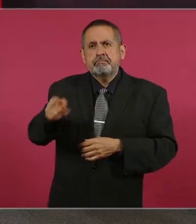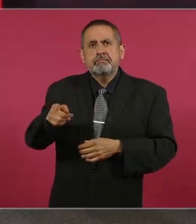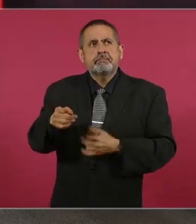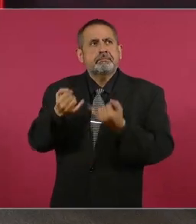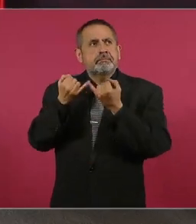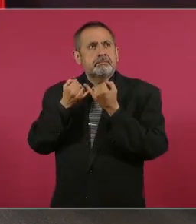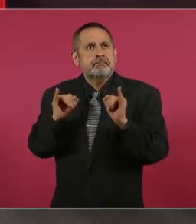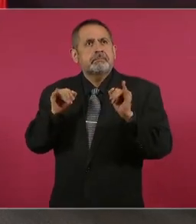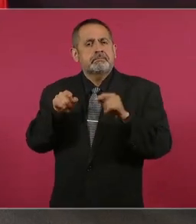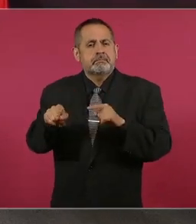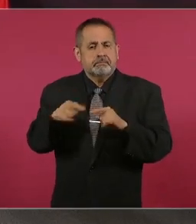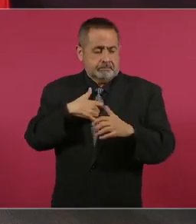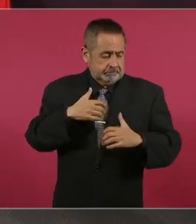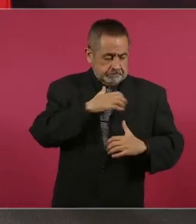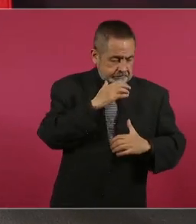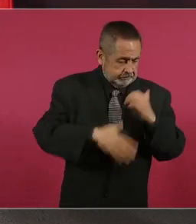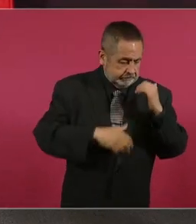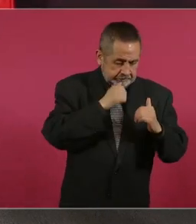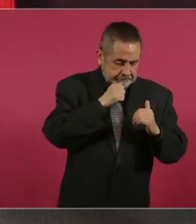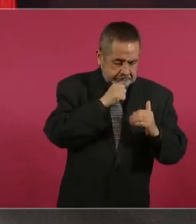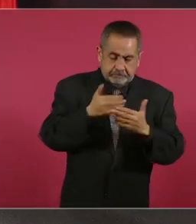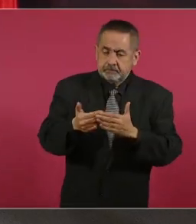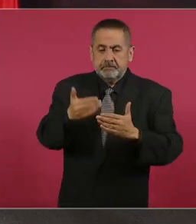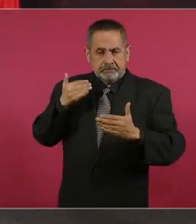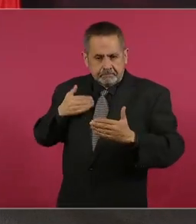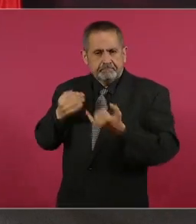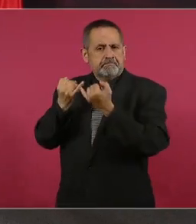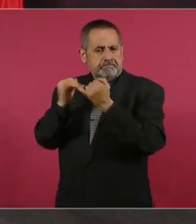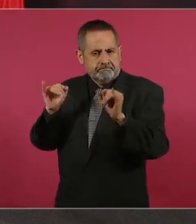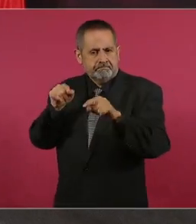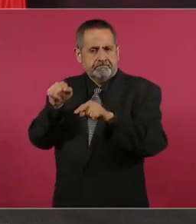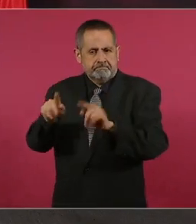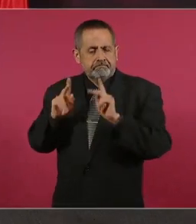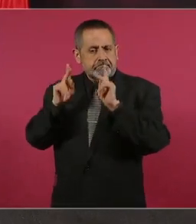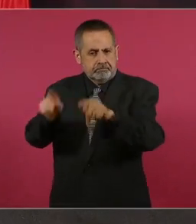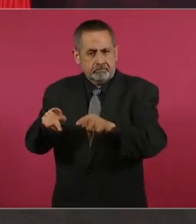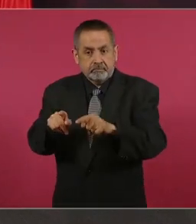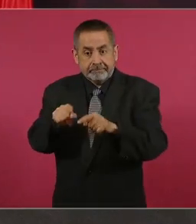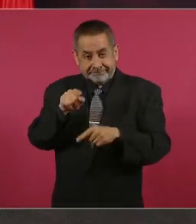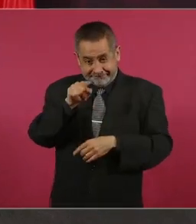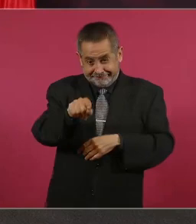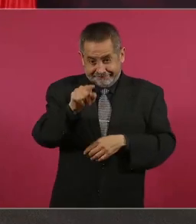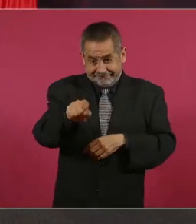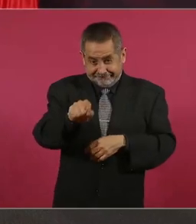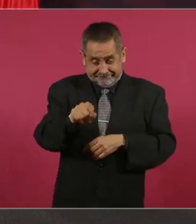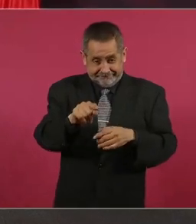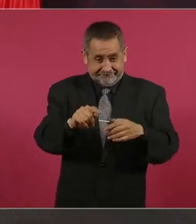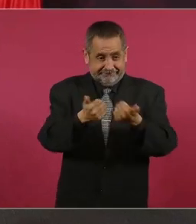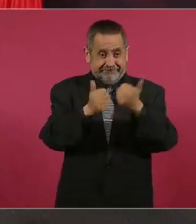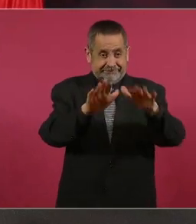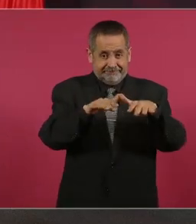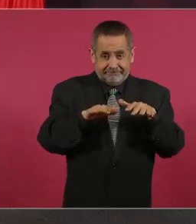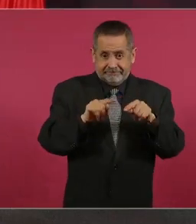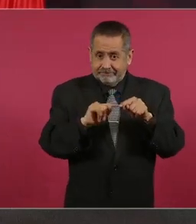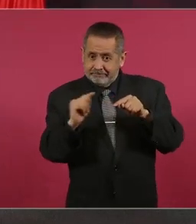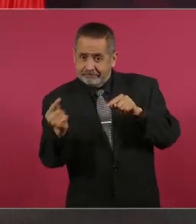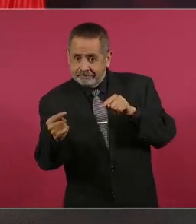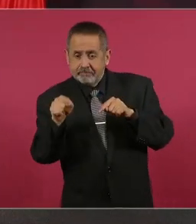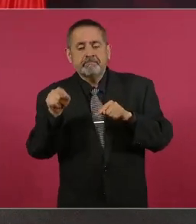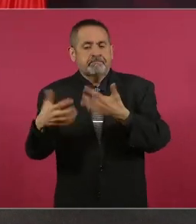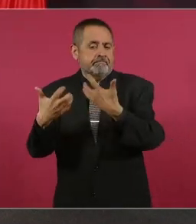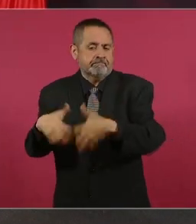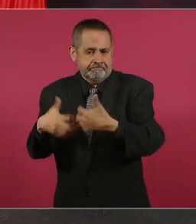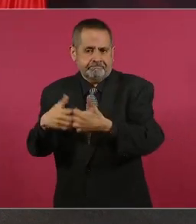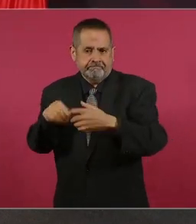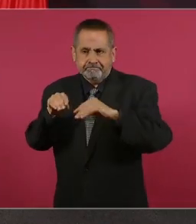inaugurarlo antes de que termine. Y detrás de ese auditorio se están haciendo las piezas que